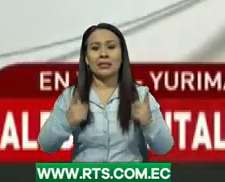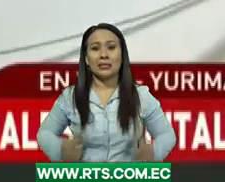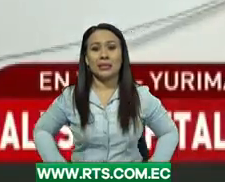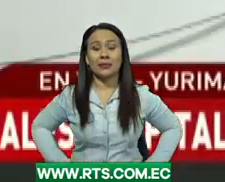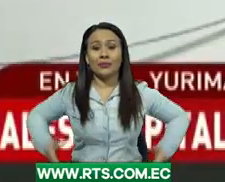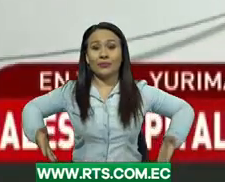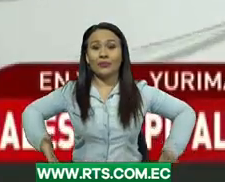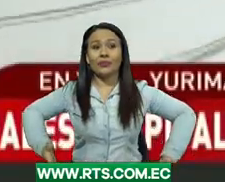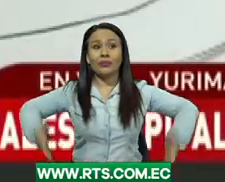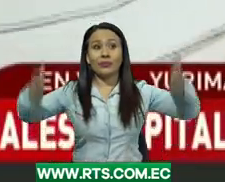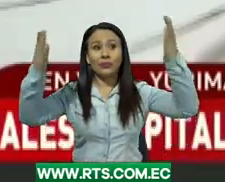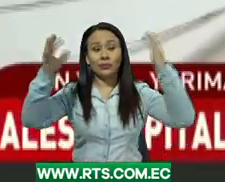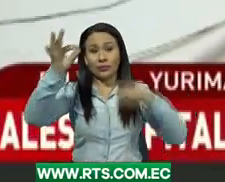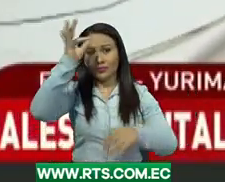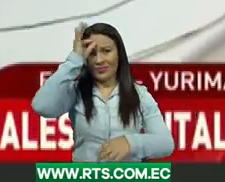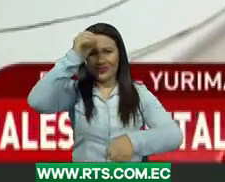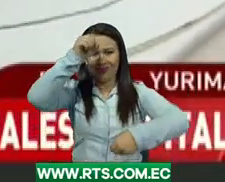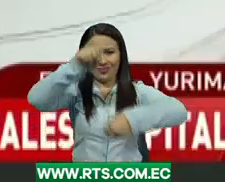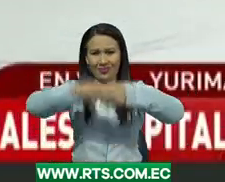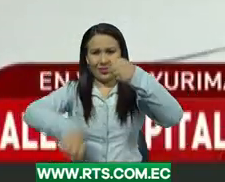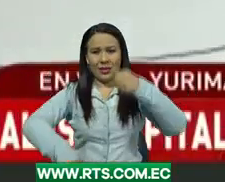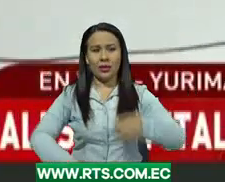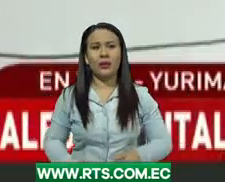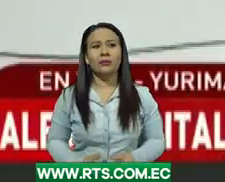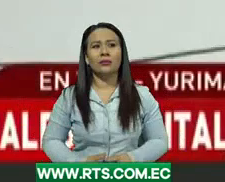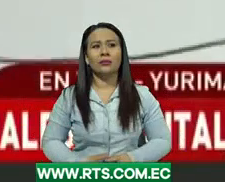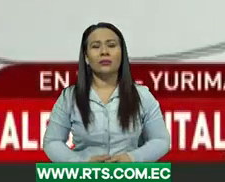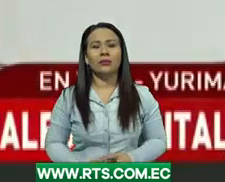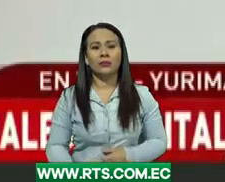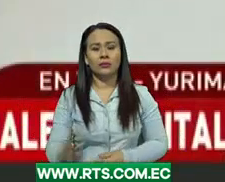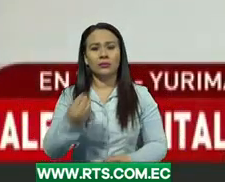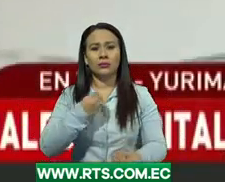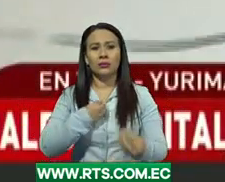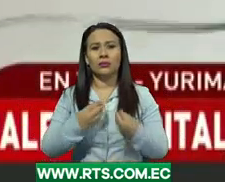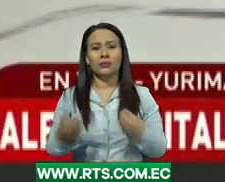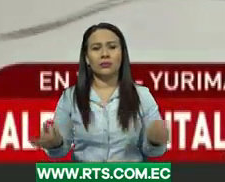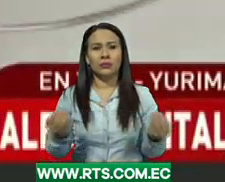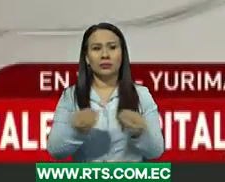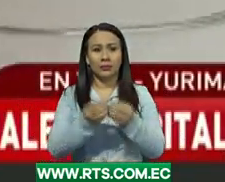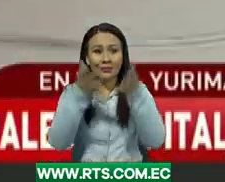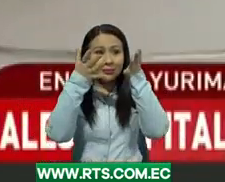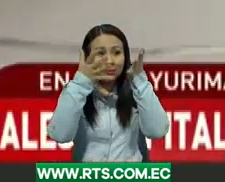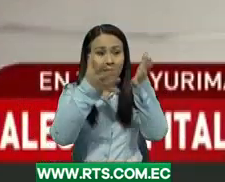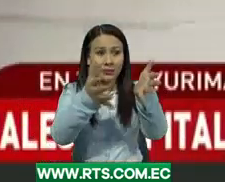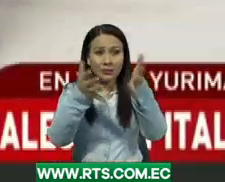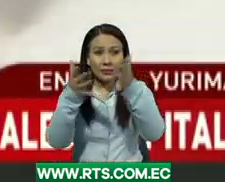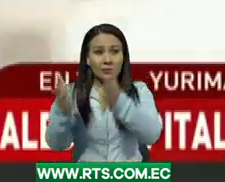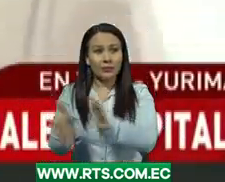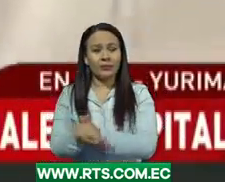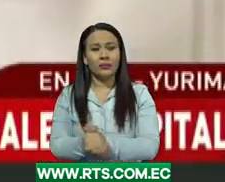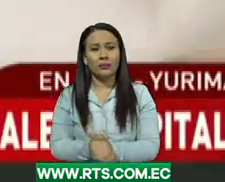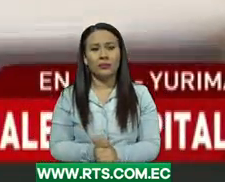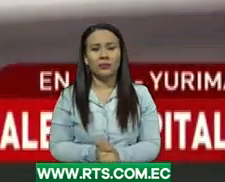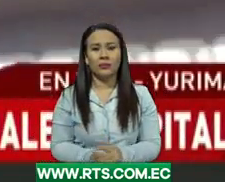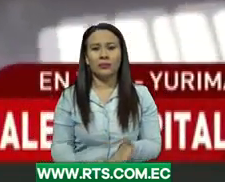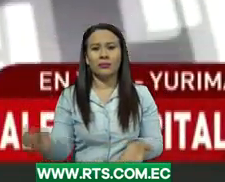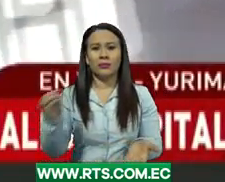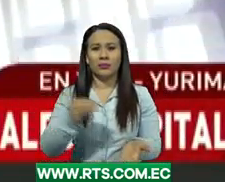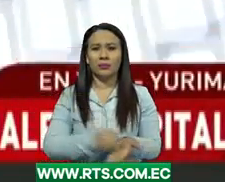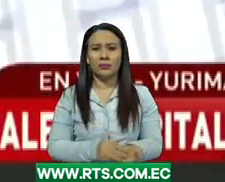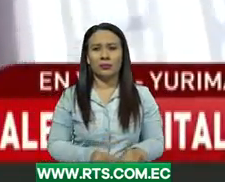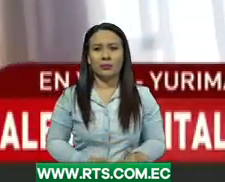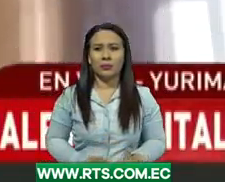en Yurimaguas se vio colapsado, por lo que decidieron cerrar su atención al público. Atiende diariamente a más de